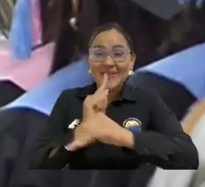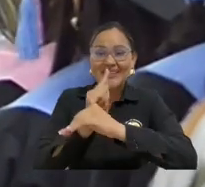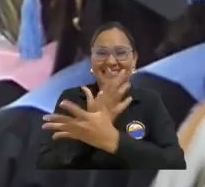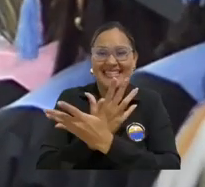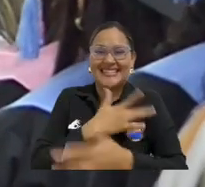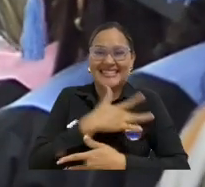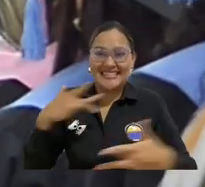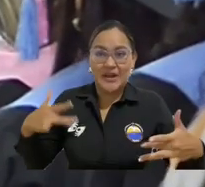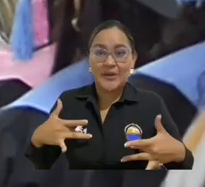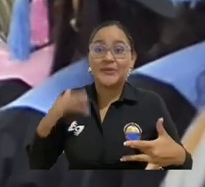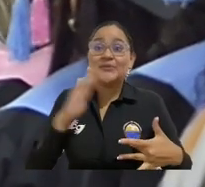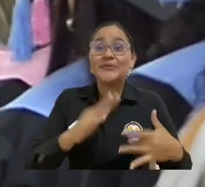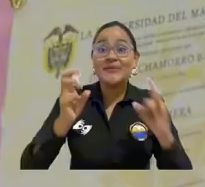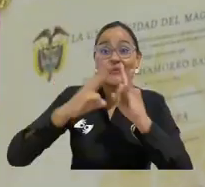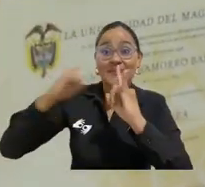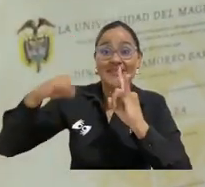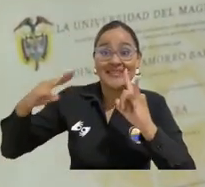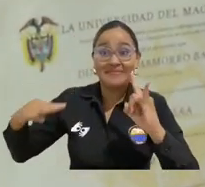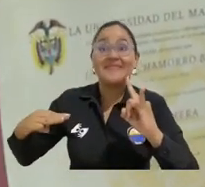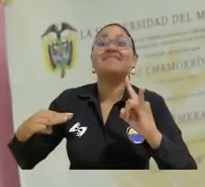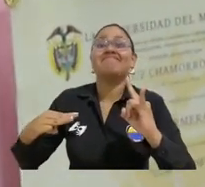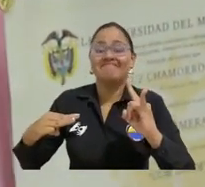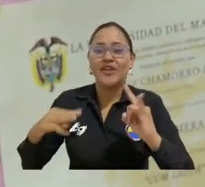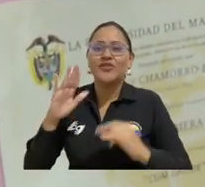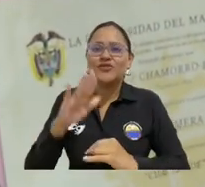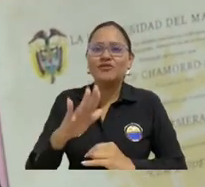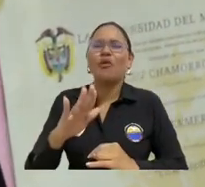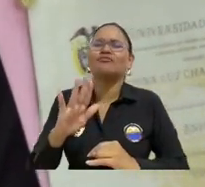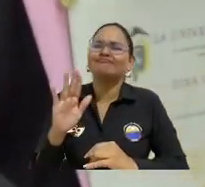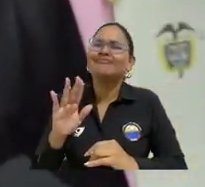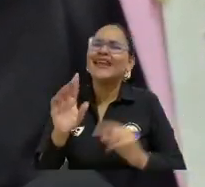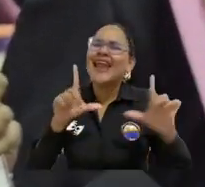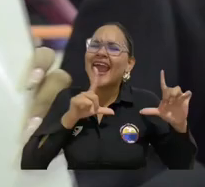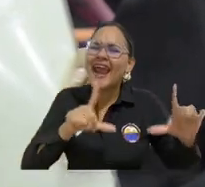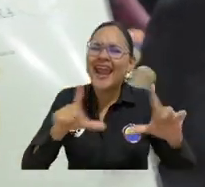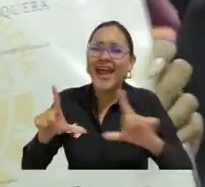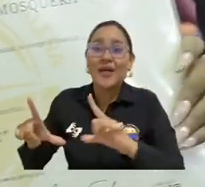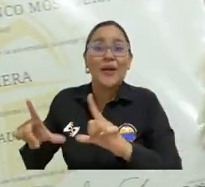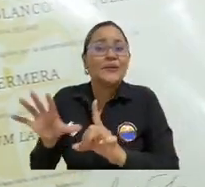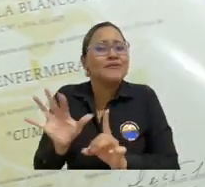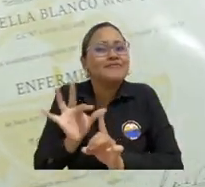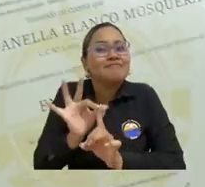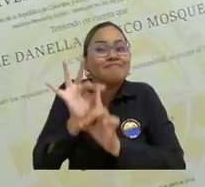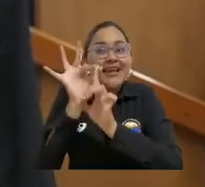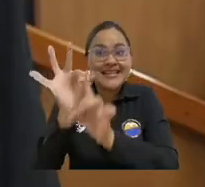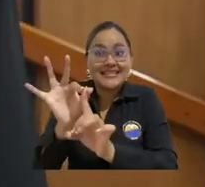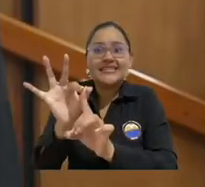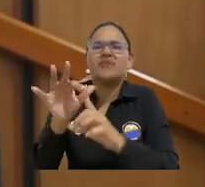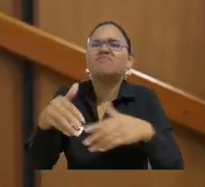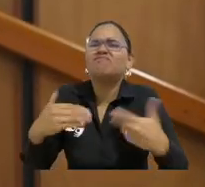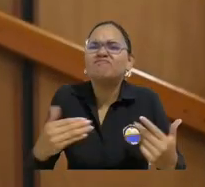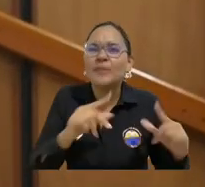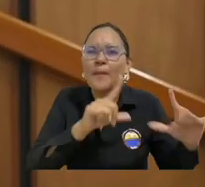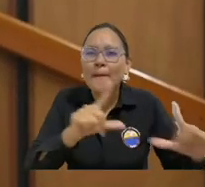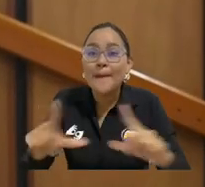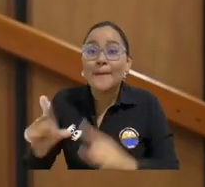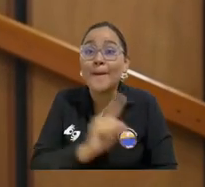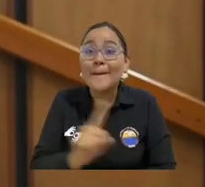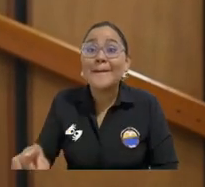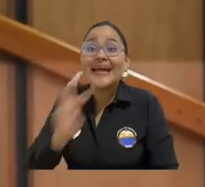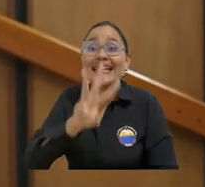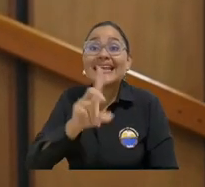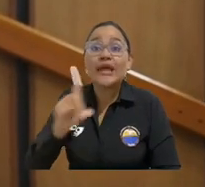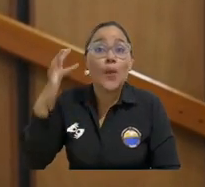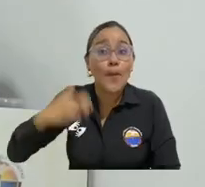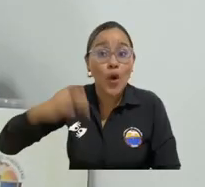La Facultad de Ciencias de la Salud de la Universidad del Magdalena también celebró ceremonia especial de graduación, entregando títulos a 31